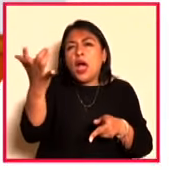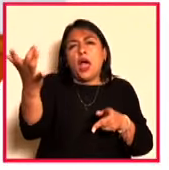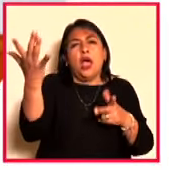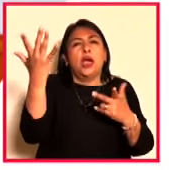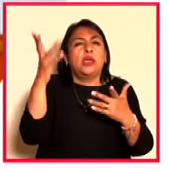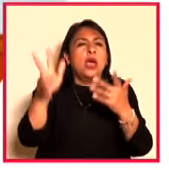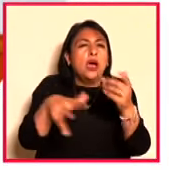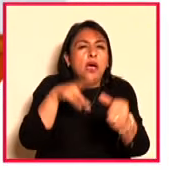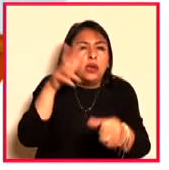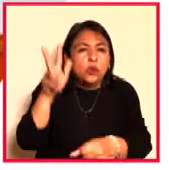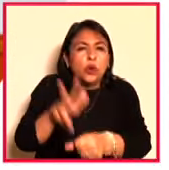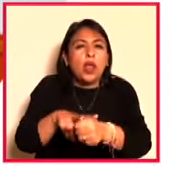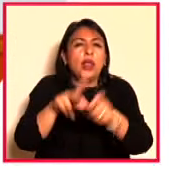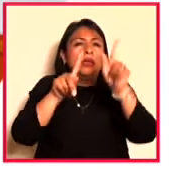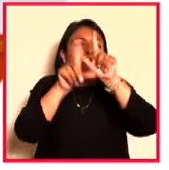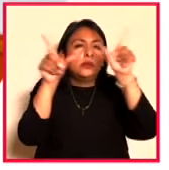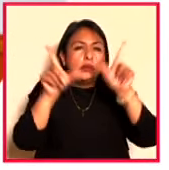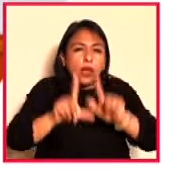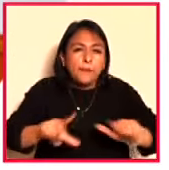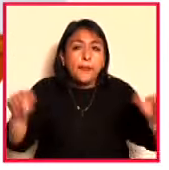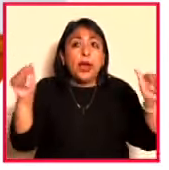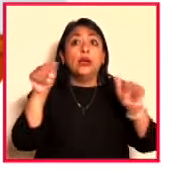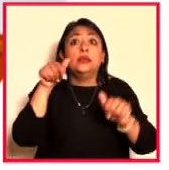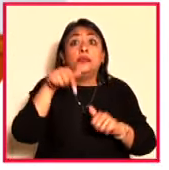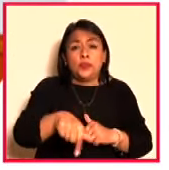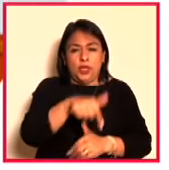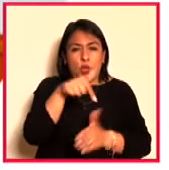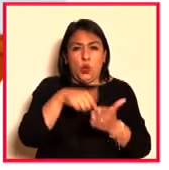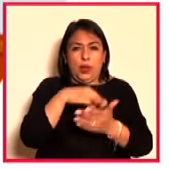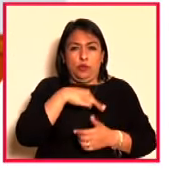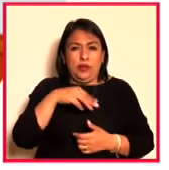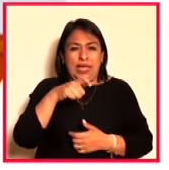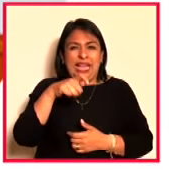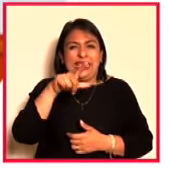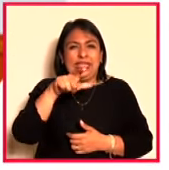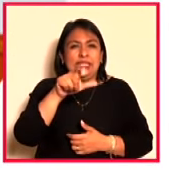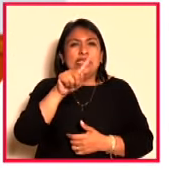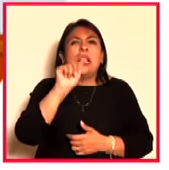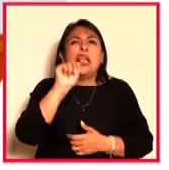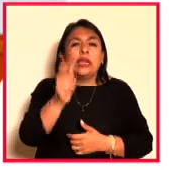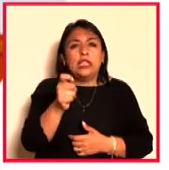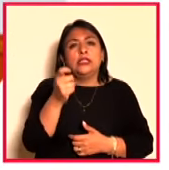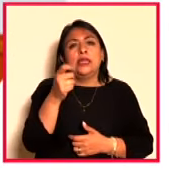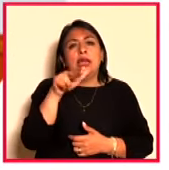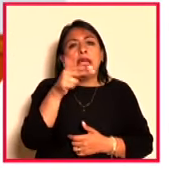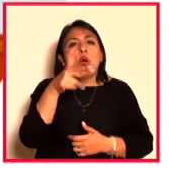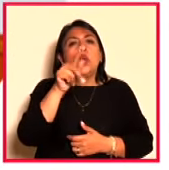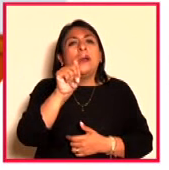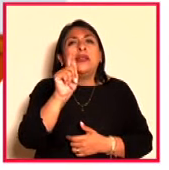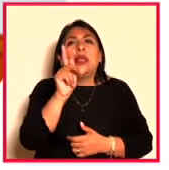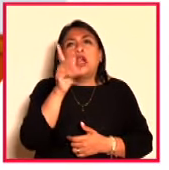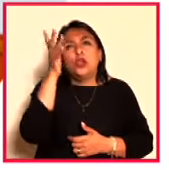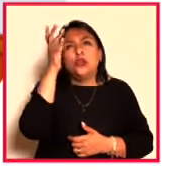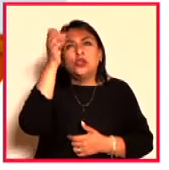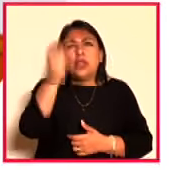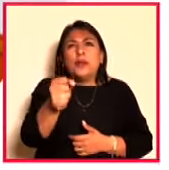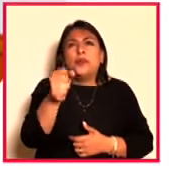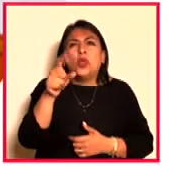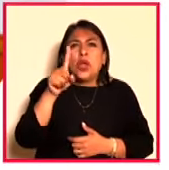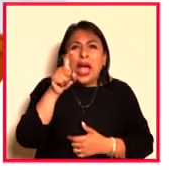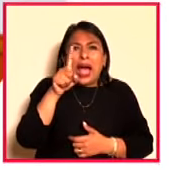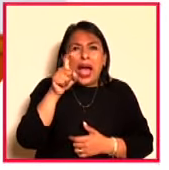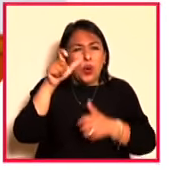naturaleza y de paz. Aquixtla es un nombre del náhuatl que significa donde sale agua abundante.